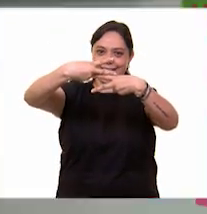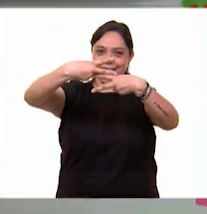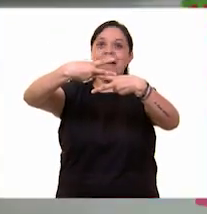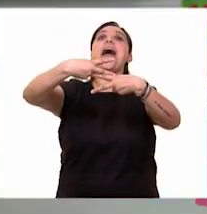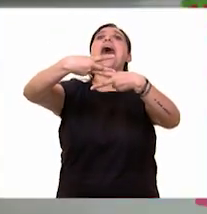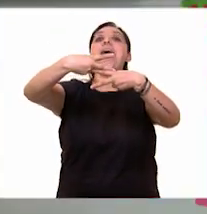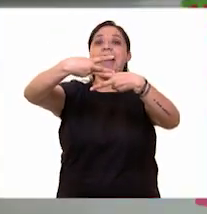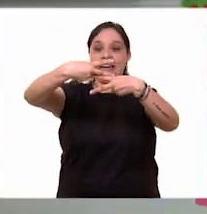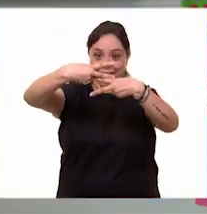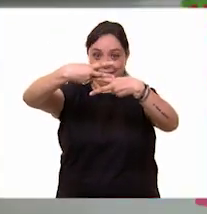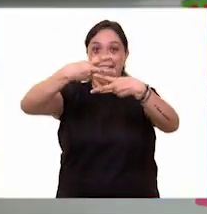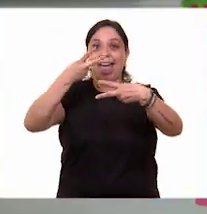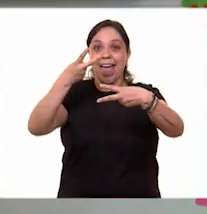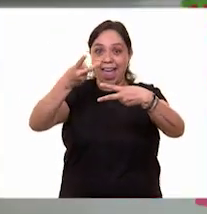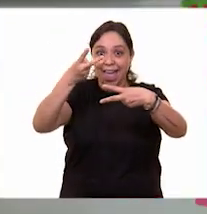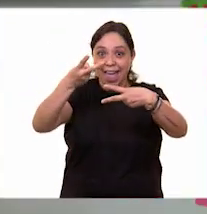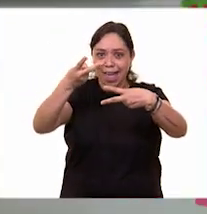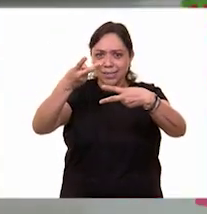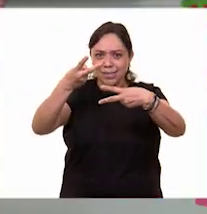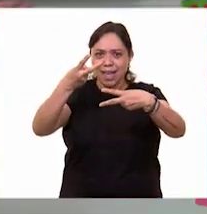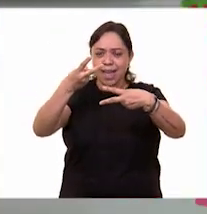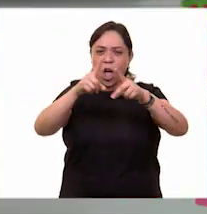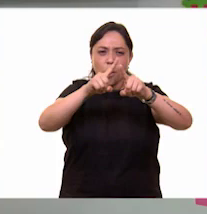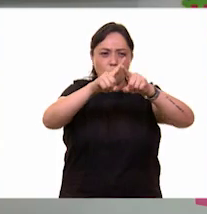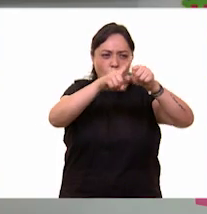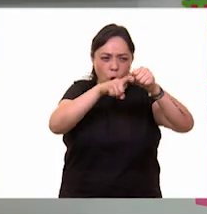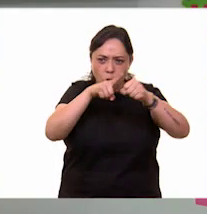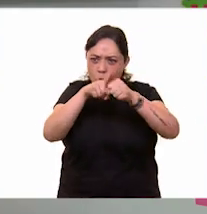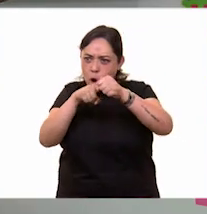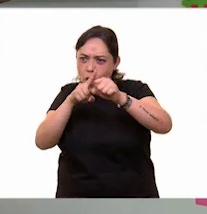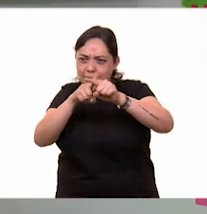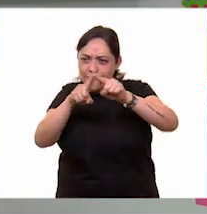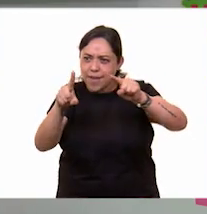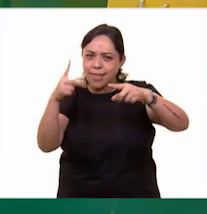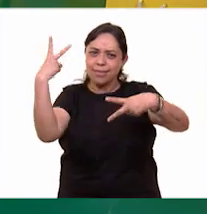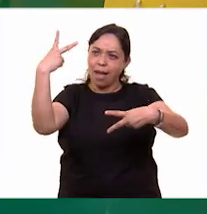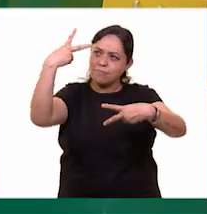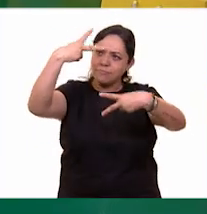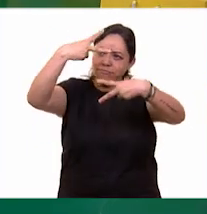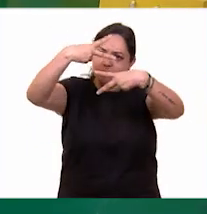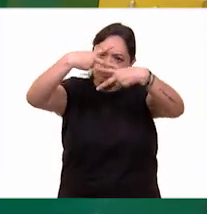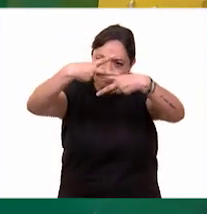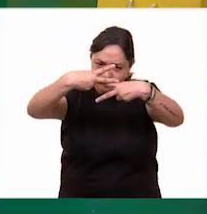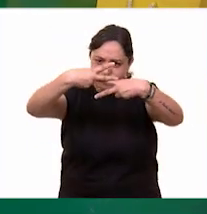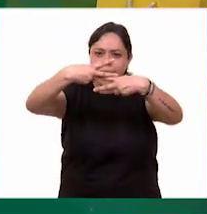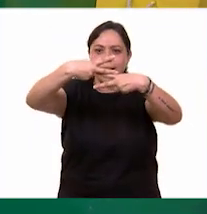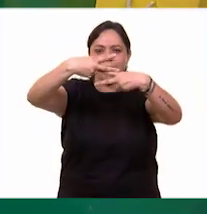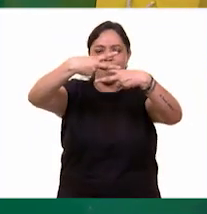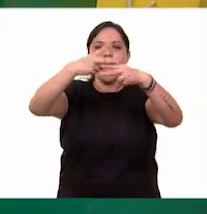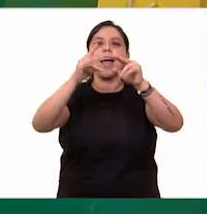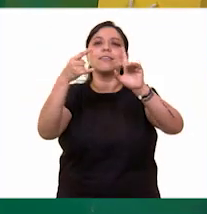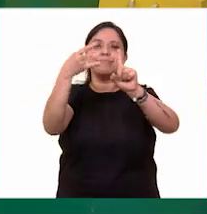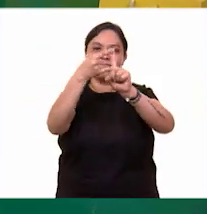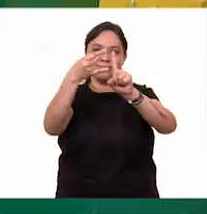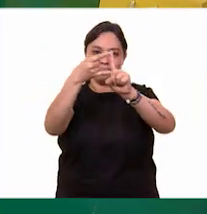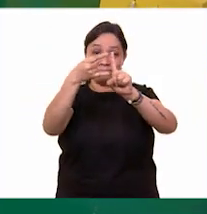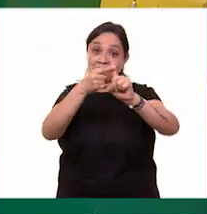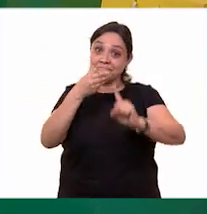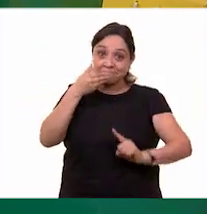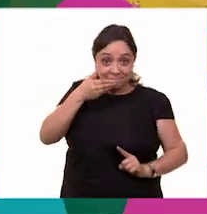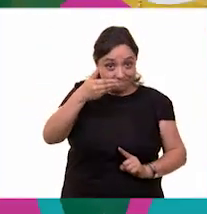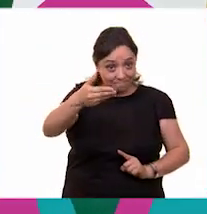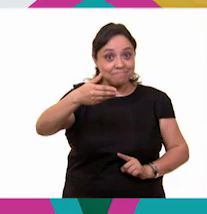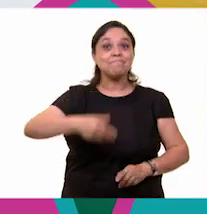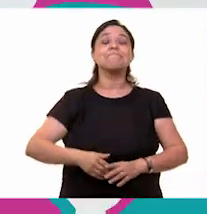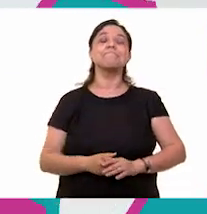esos triángulos están de distinto color, pero al unirlos forman también un cuadrado. Muy bien, Raquel, lo hiciste muy bien.